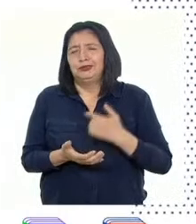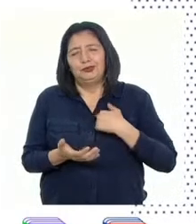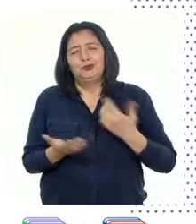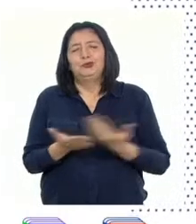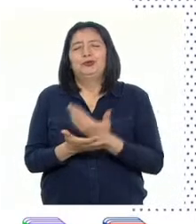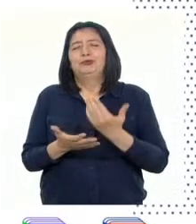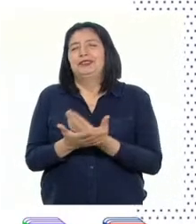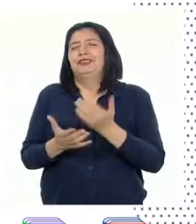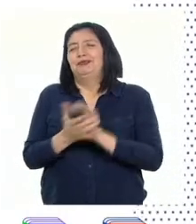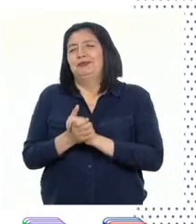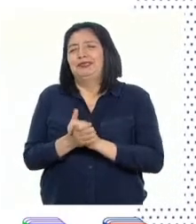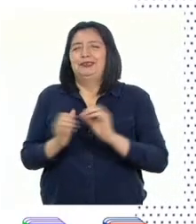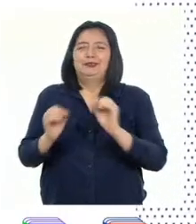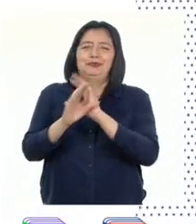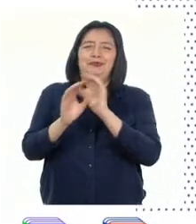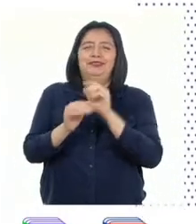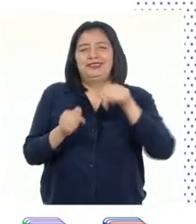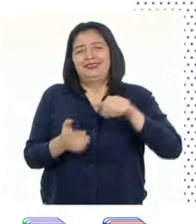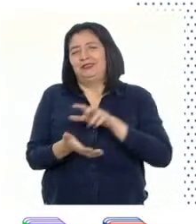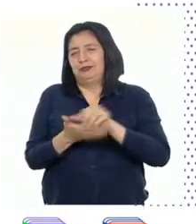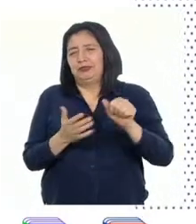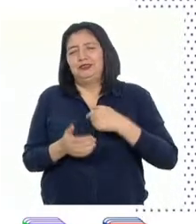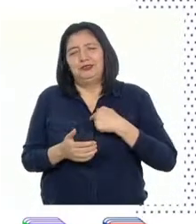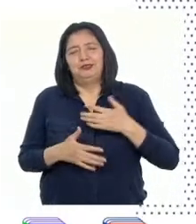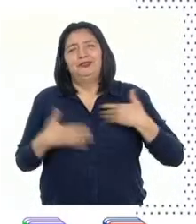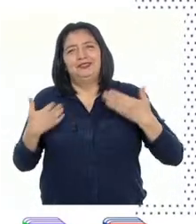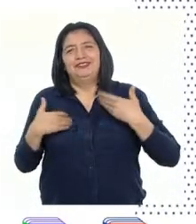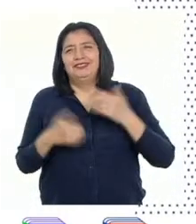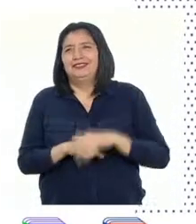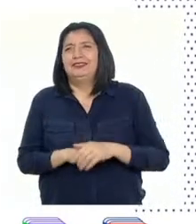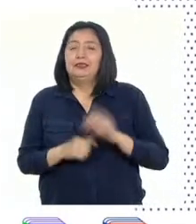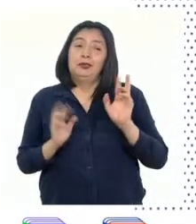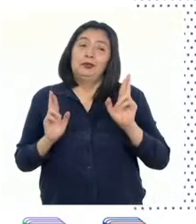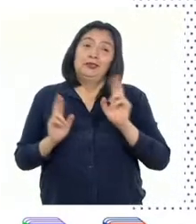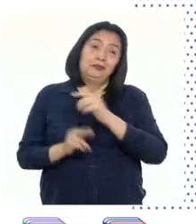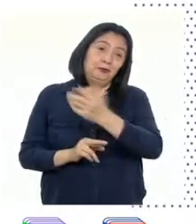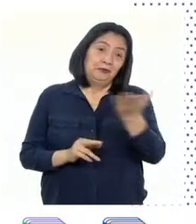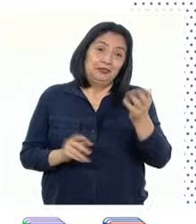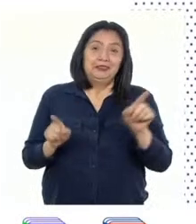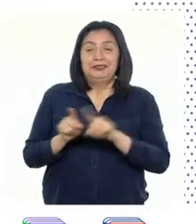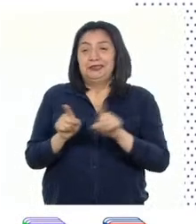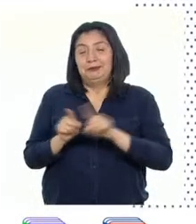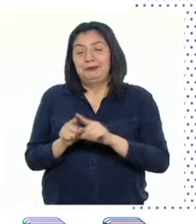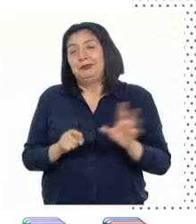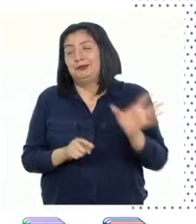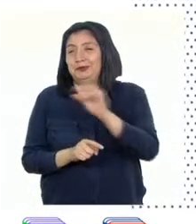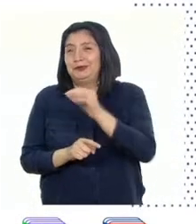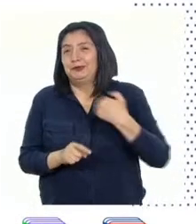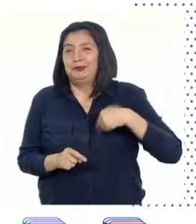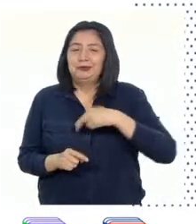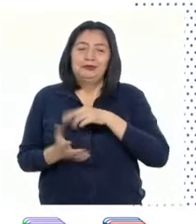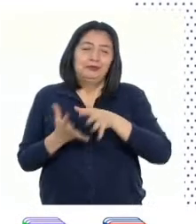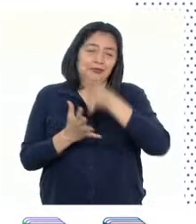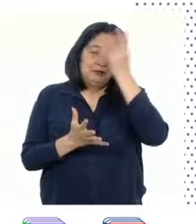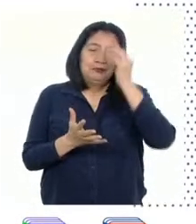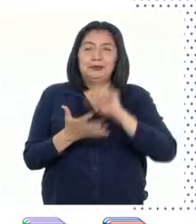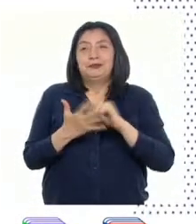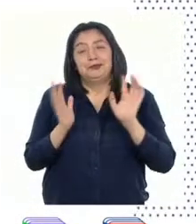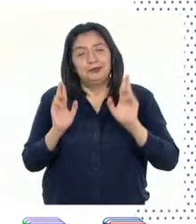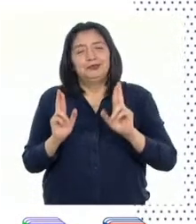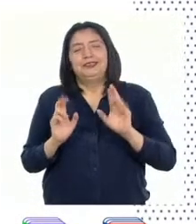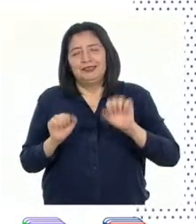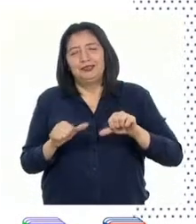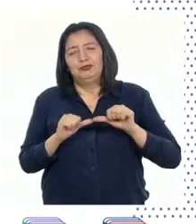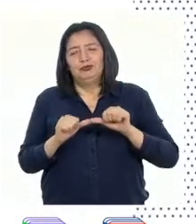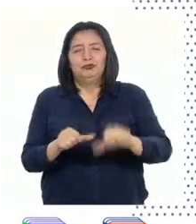nuevos amigos de manera virtual en estos meses, así que estoy muy contenta. Y espero que ustedes también, con todo lo que hemos aprendido, y que